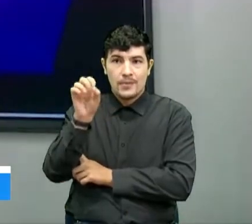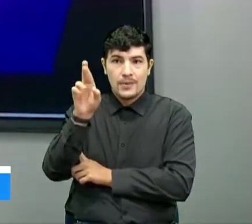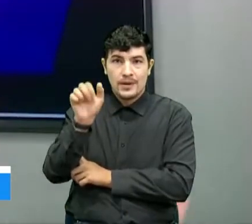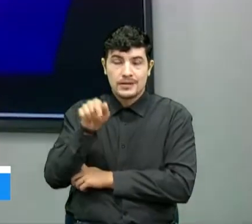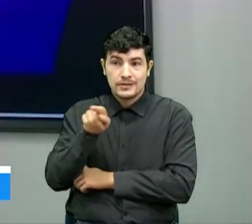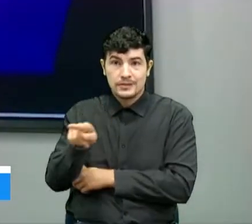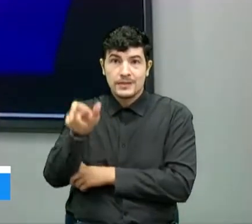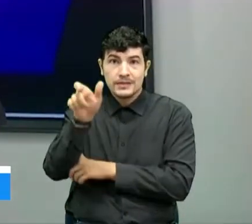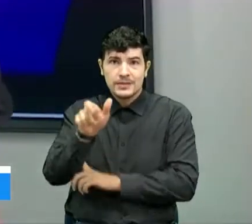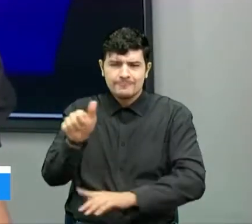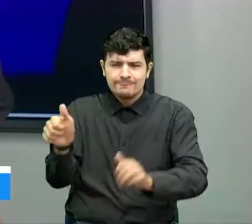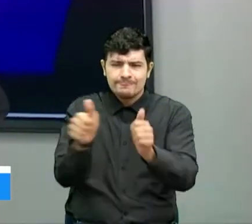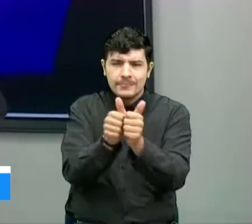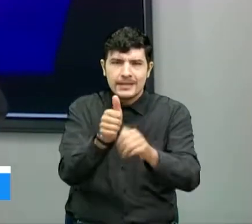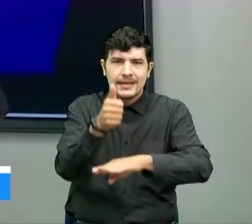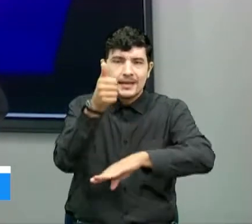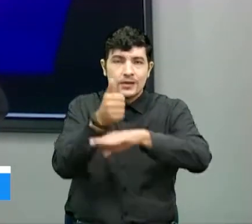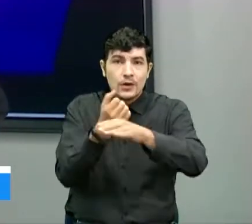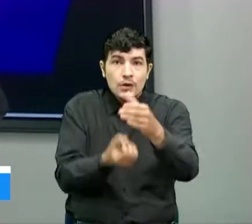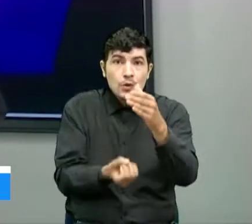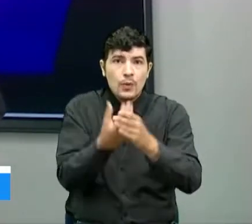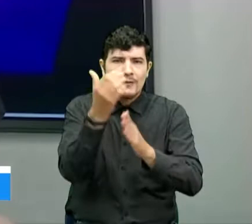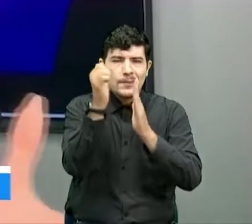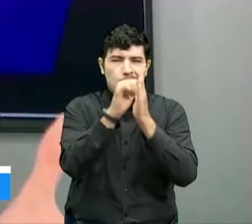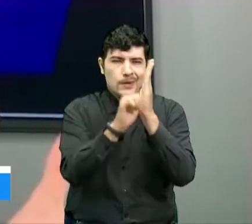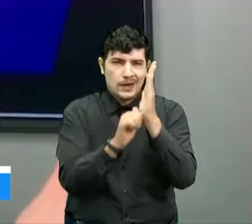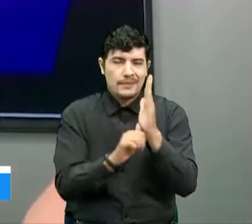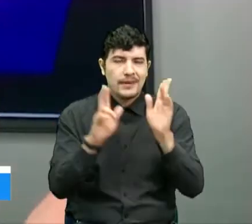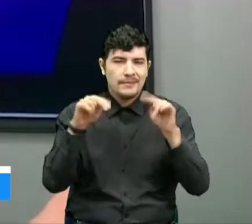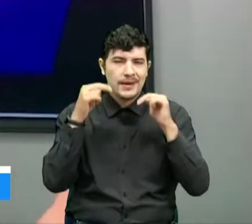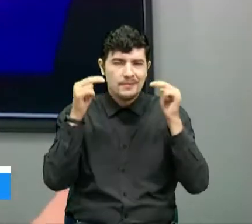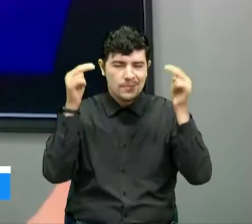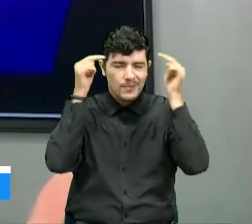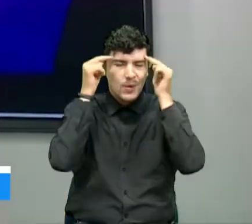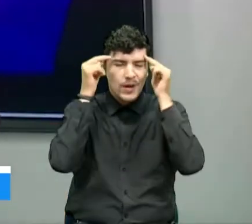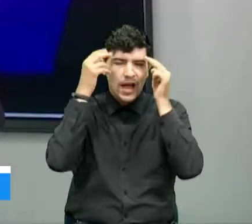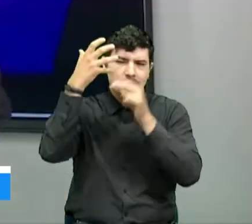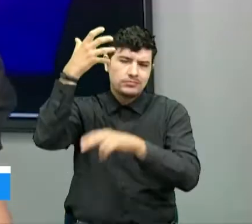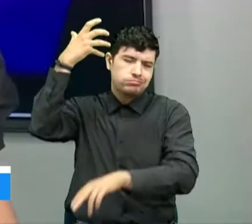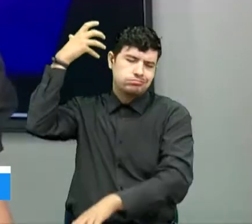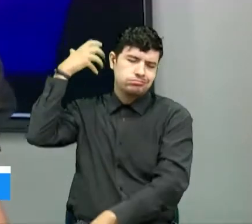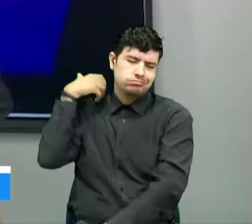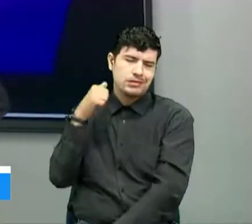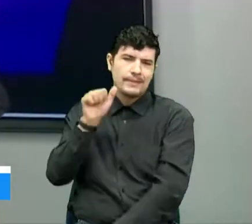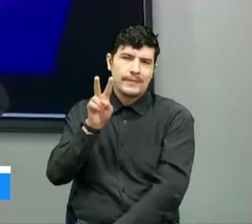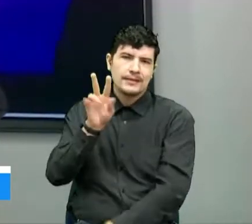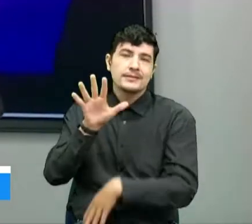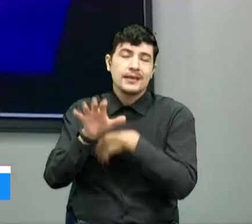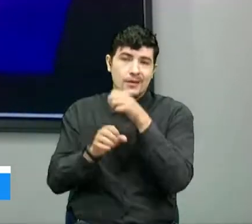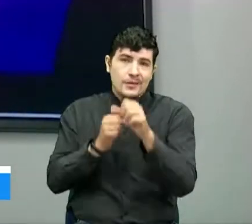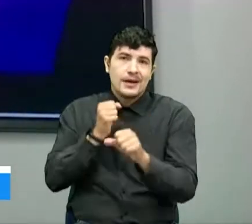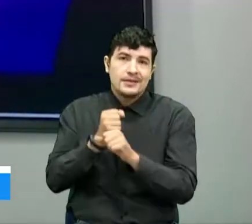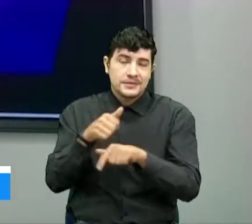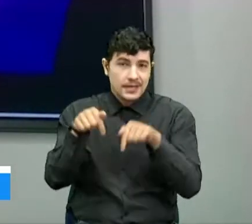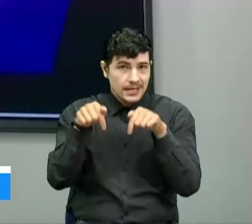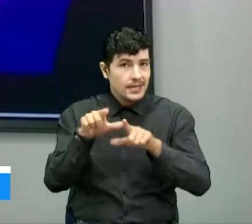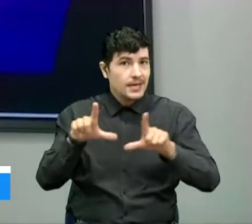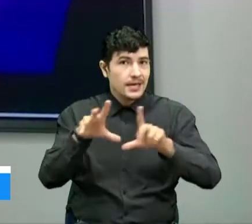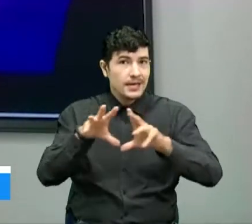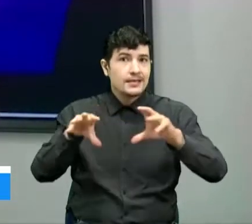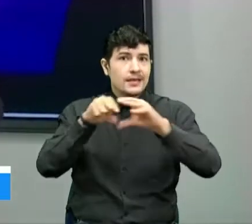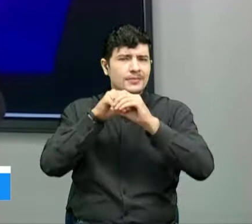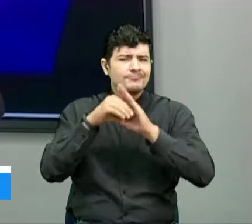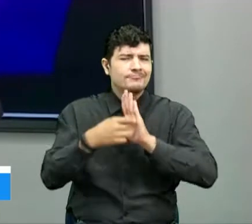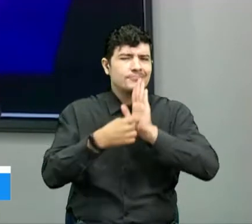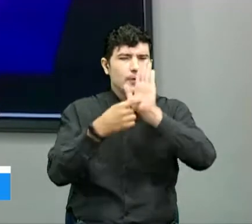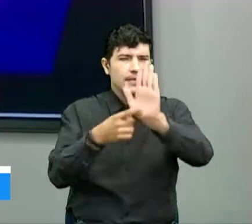la nueva producción que llegará a nuestra parrilla de contenidos, Memorias 25 años. Hola Ronald, muy buenas tardes, cuéntanos todos los